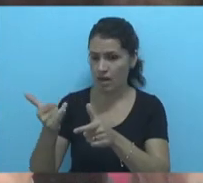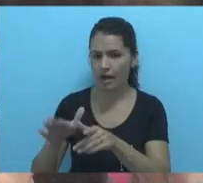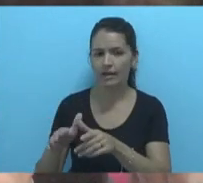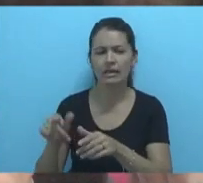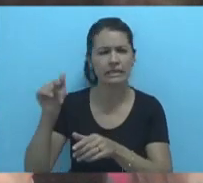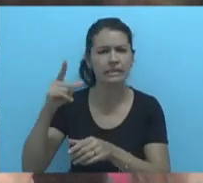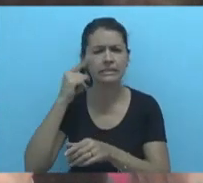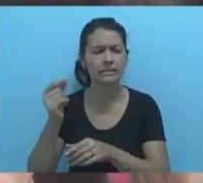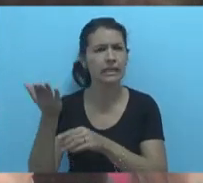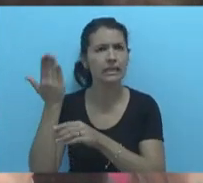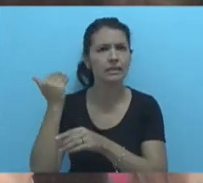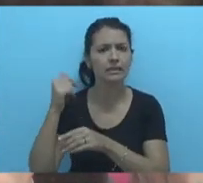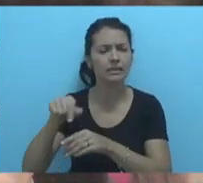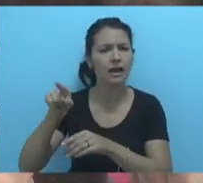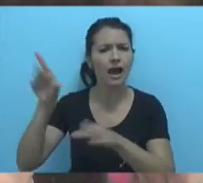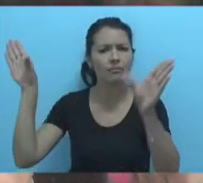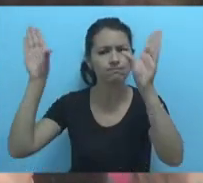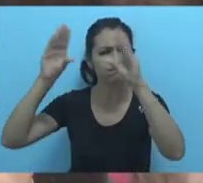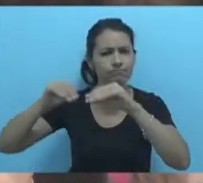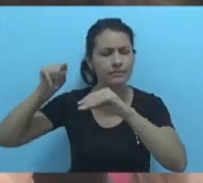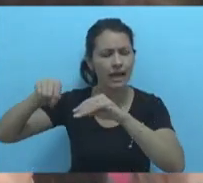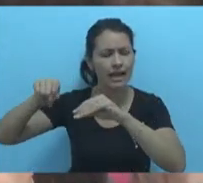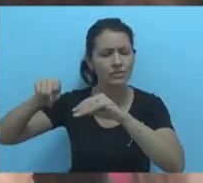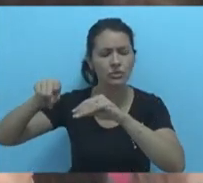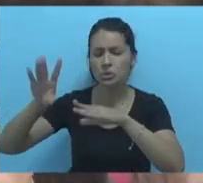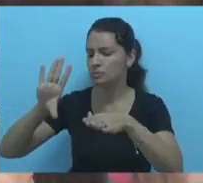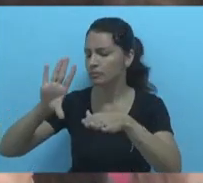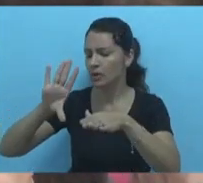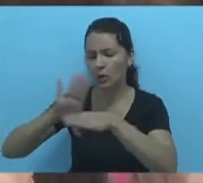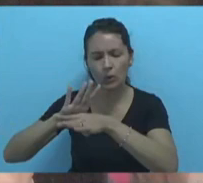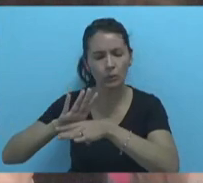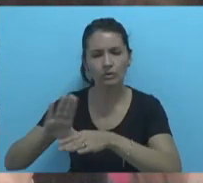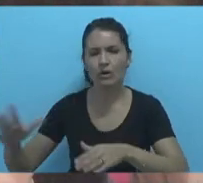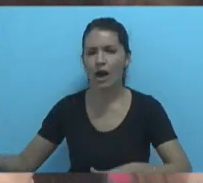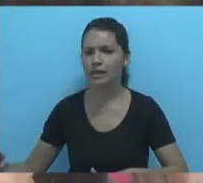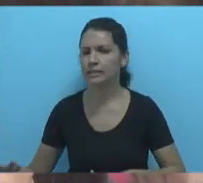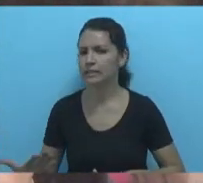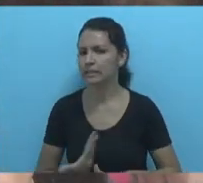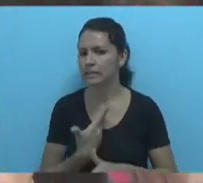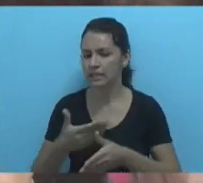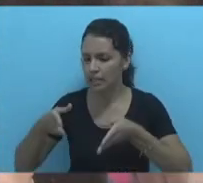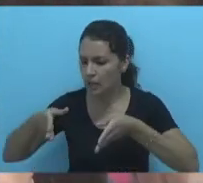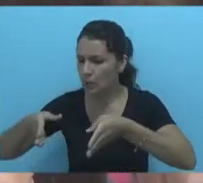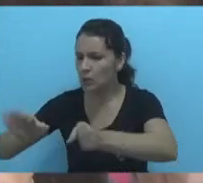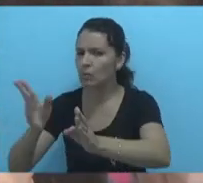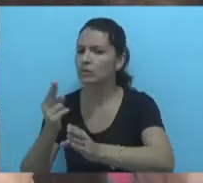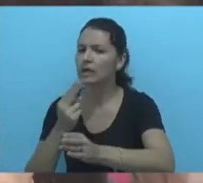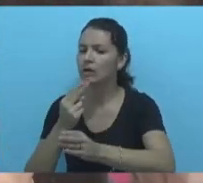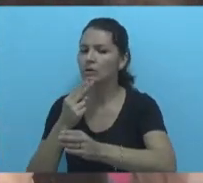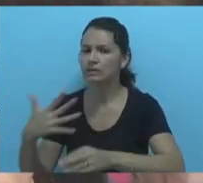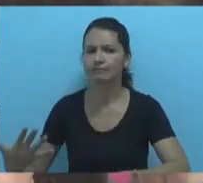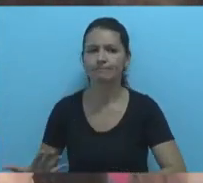doctor Rodrigo Borla, esa noche hubo un siniestro vial donde nuevamente por la ineficiencia por parte del Estado